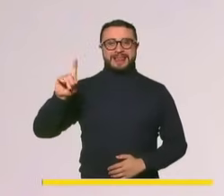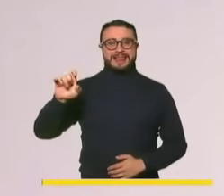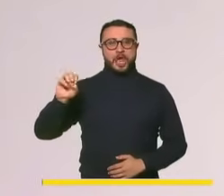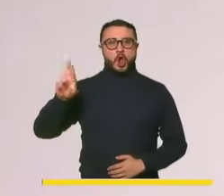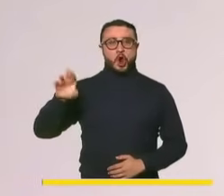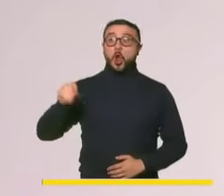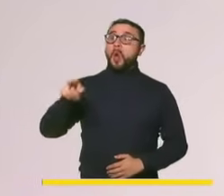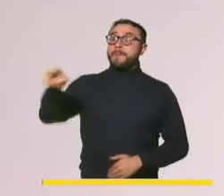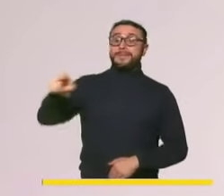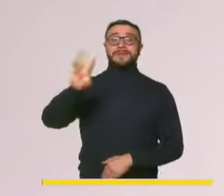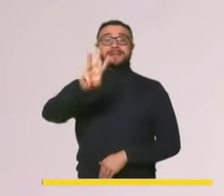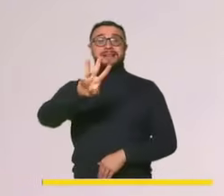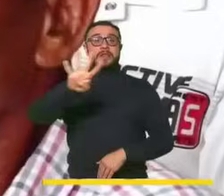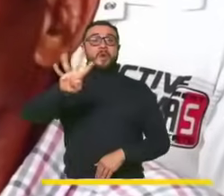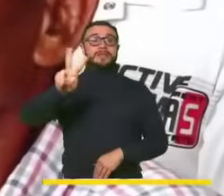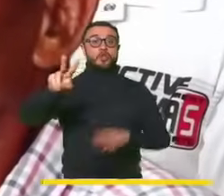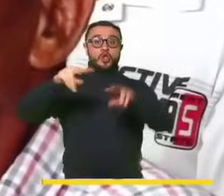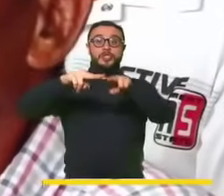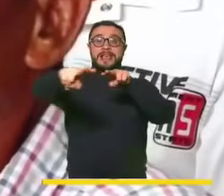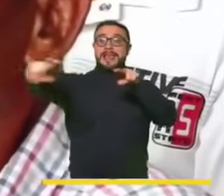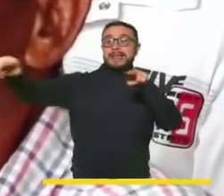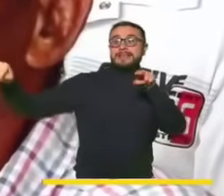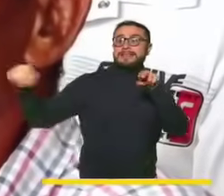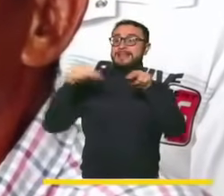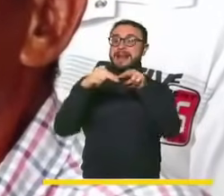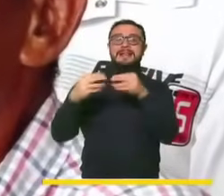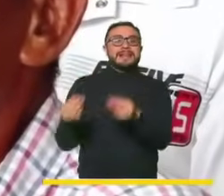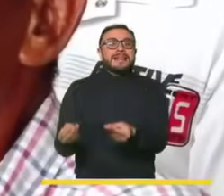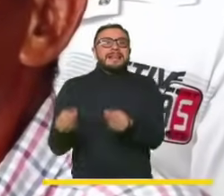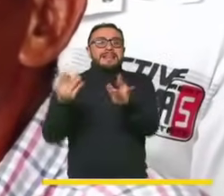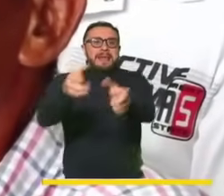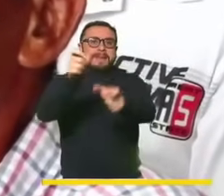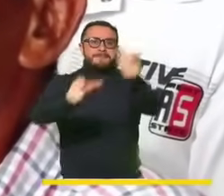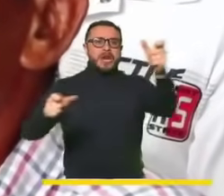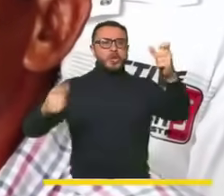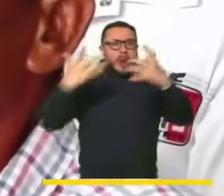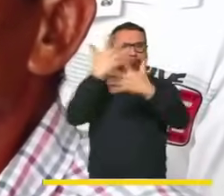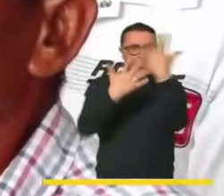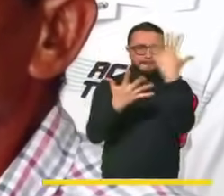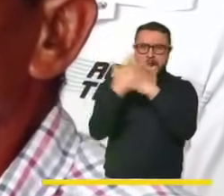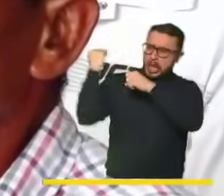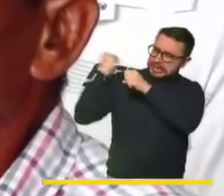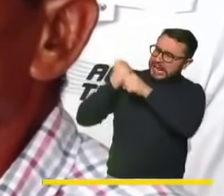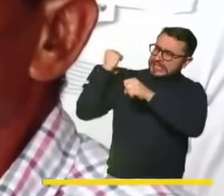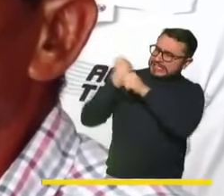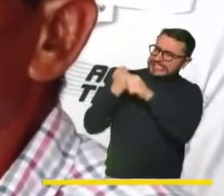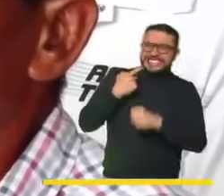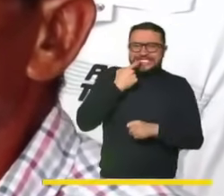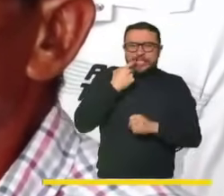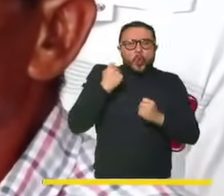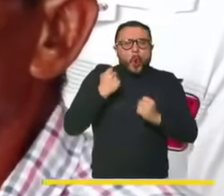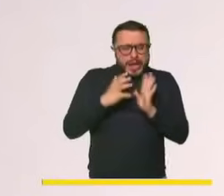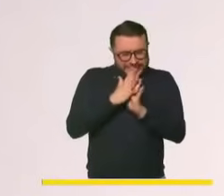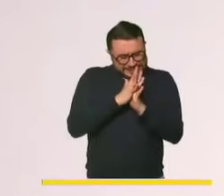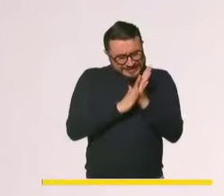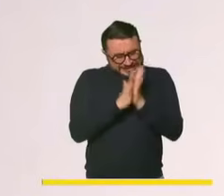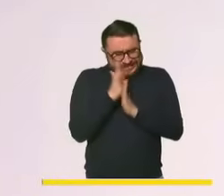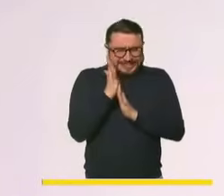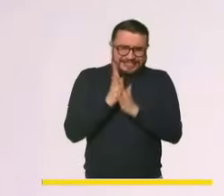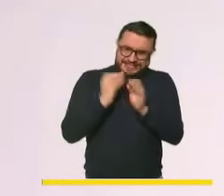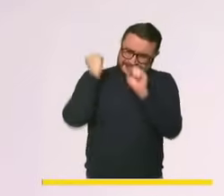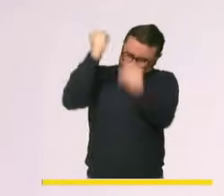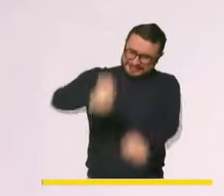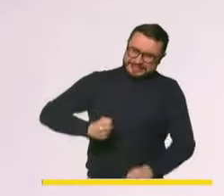342 hectáreas a gente con las manos callosas de hendir